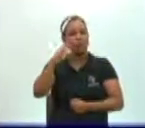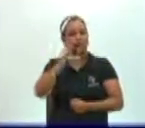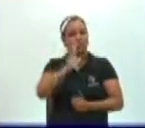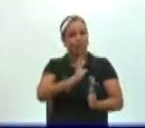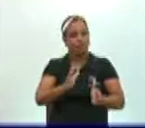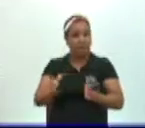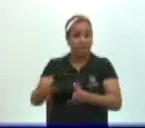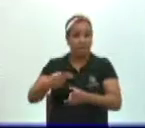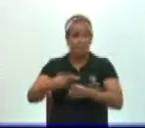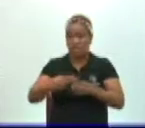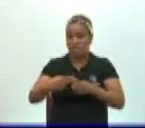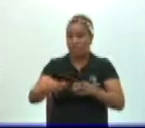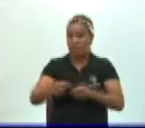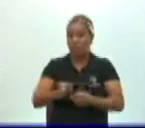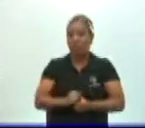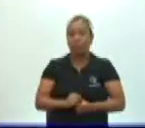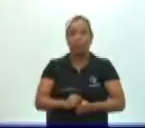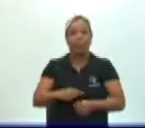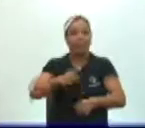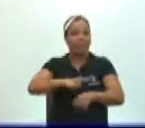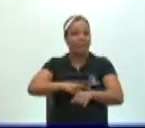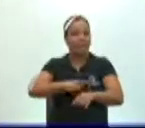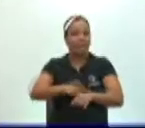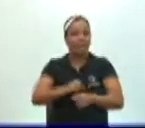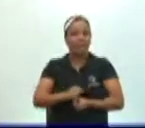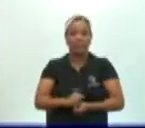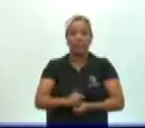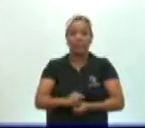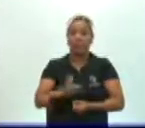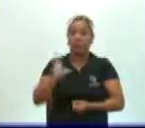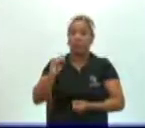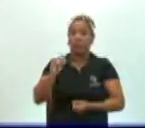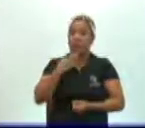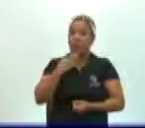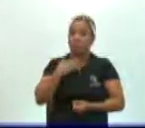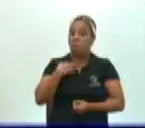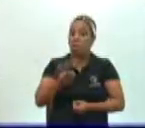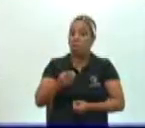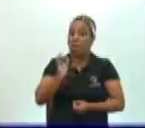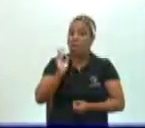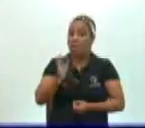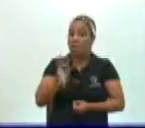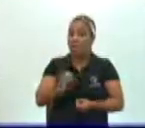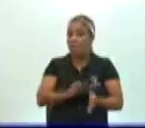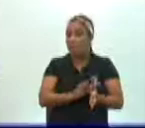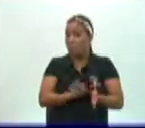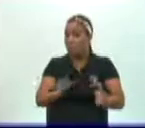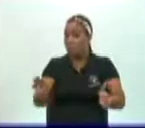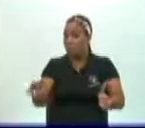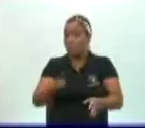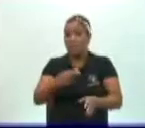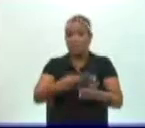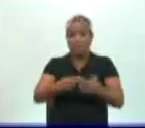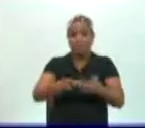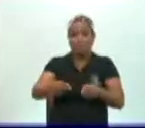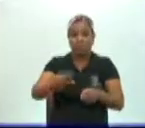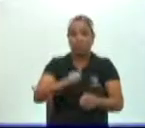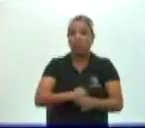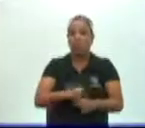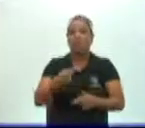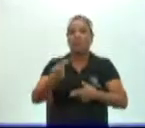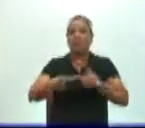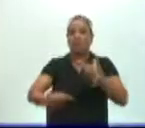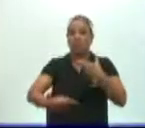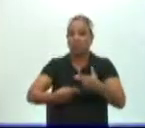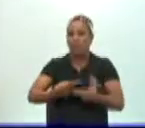histórico, en particular la sincronía. La sincronía que se refiere a cómo en un mismo momento histórico están ocurriendo varios hechos. Nosotros